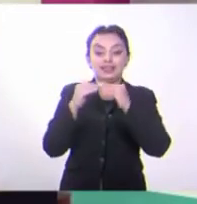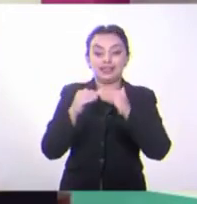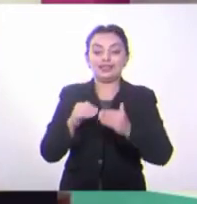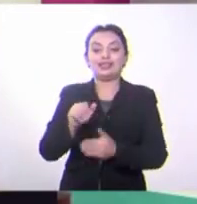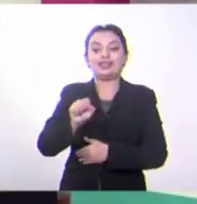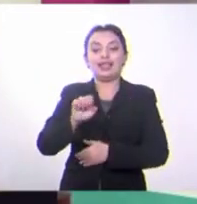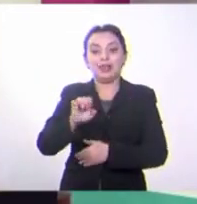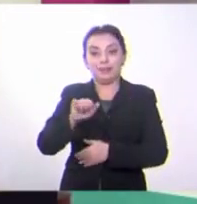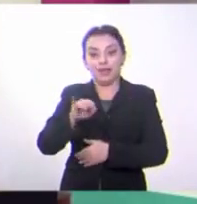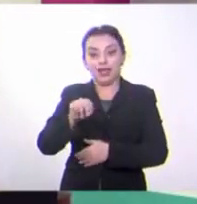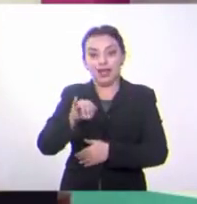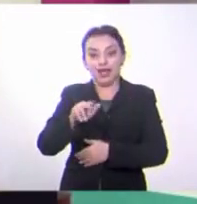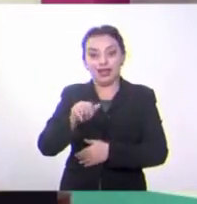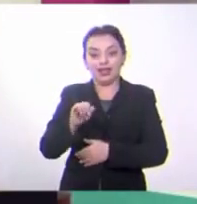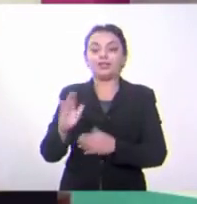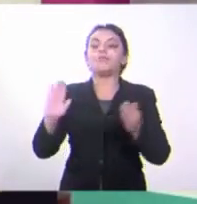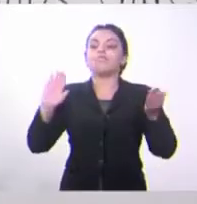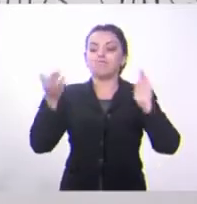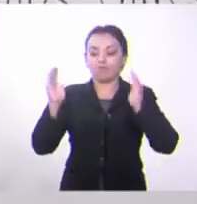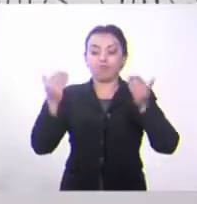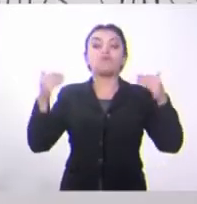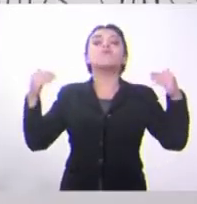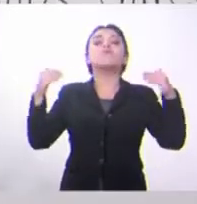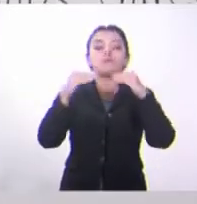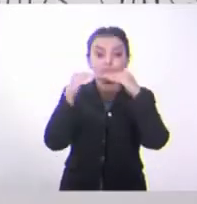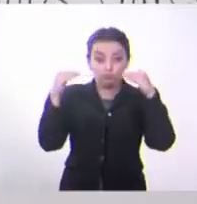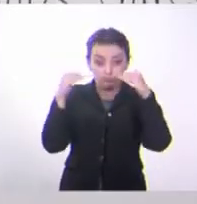Semejantes. semejantes, ¿sí? No olvidemos